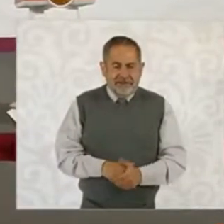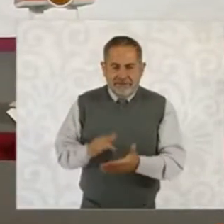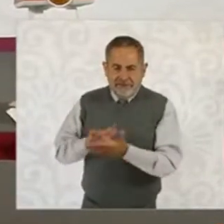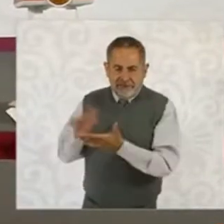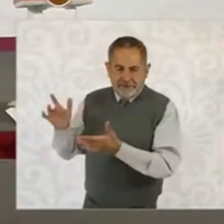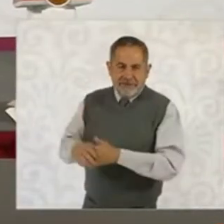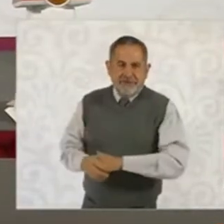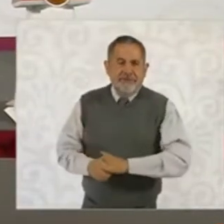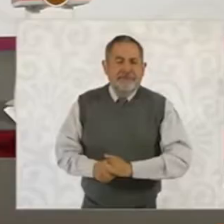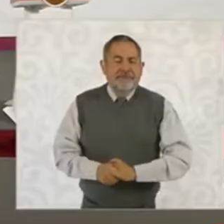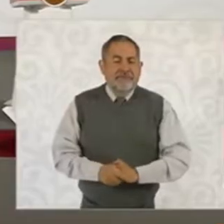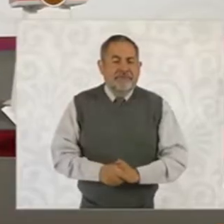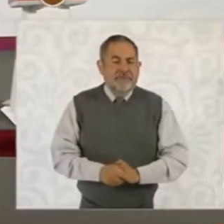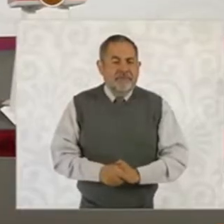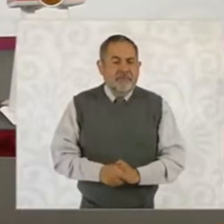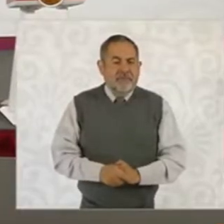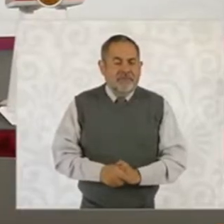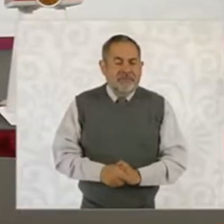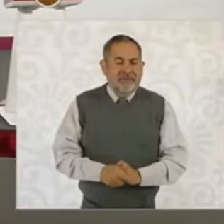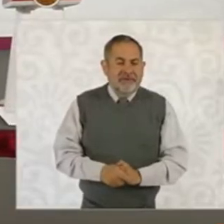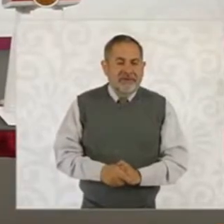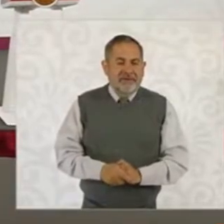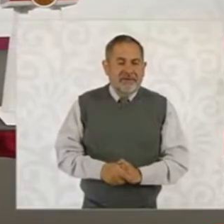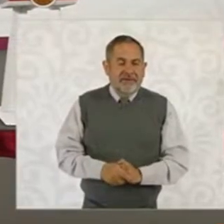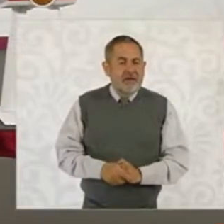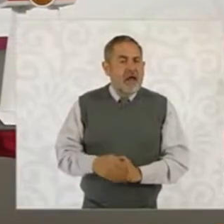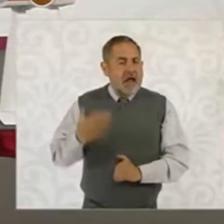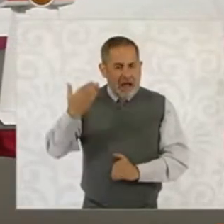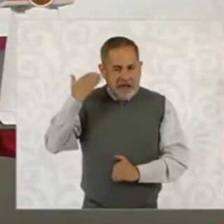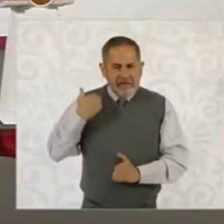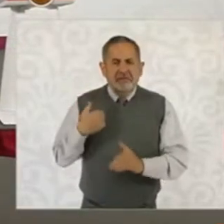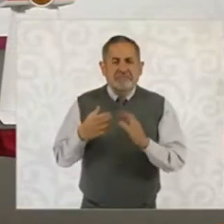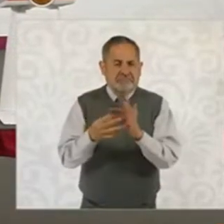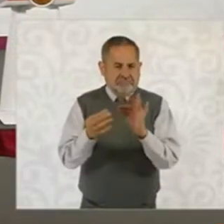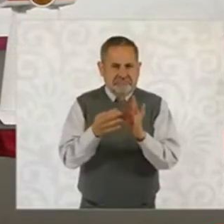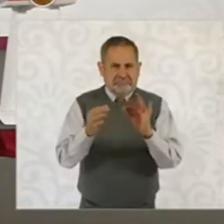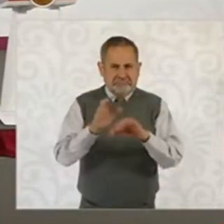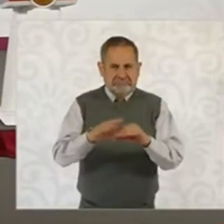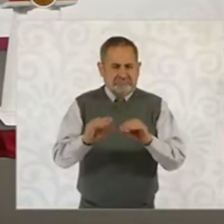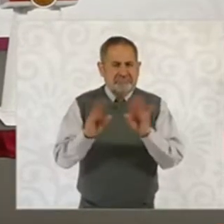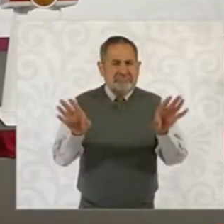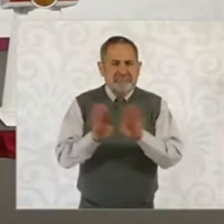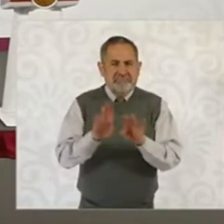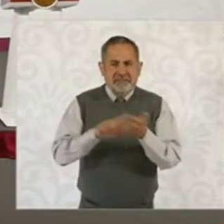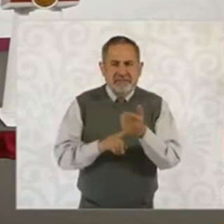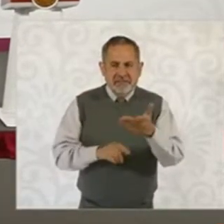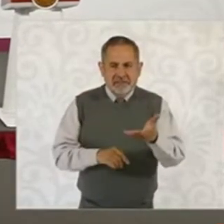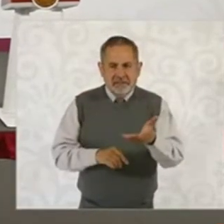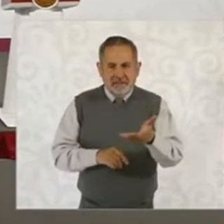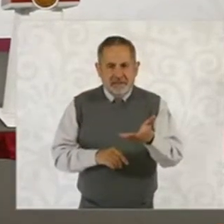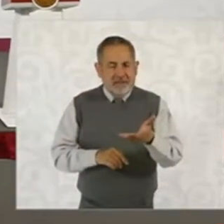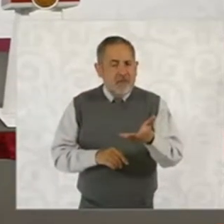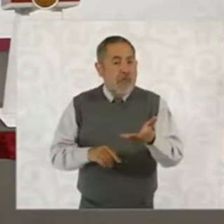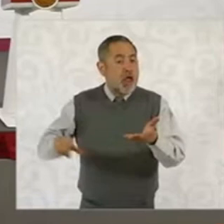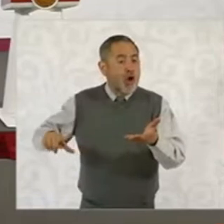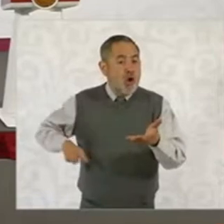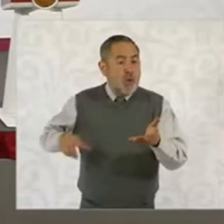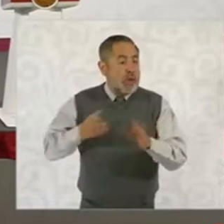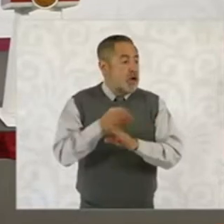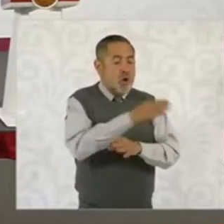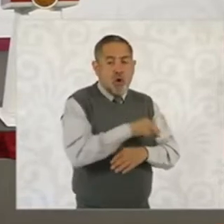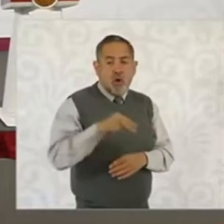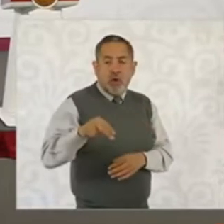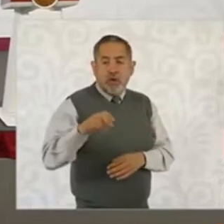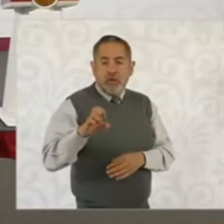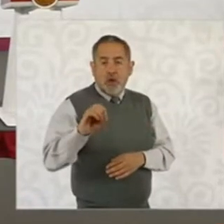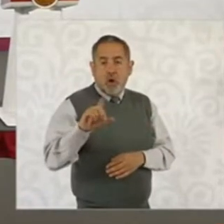Gracias. Bueno, ya hemos hablado en otras ocasiones que durante los gobiernos neoliberales la operación y